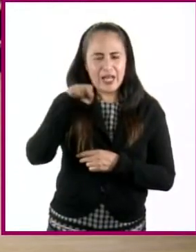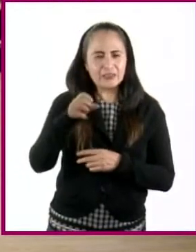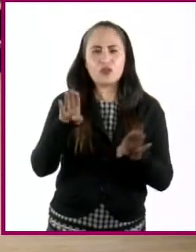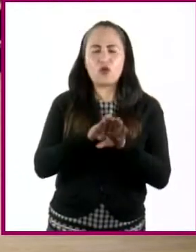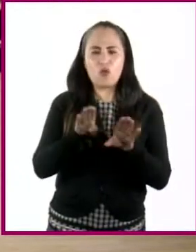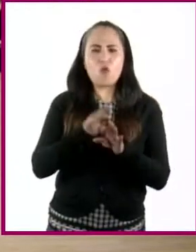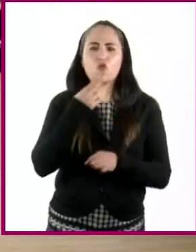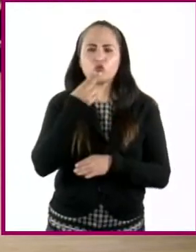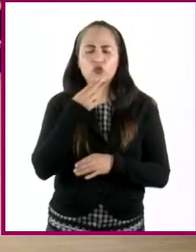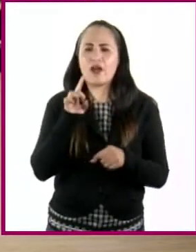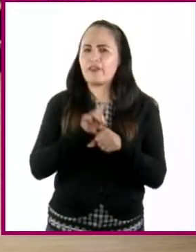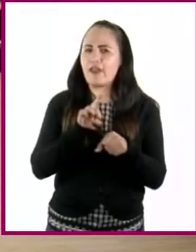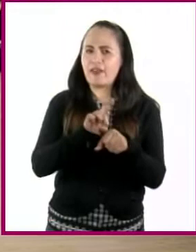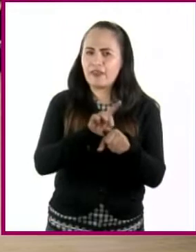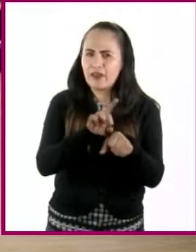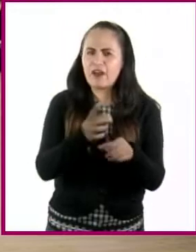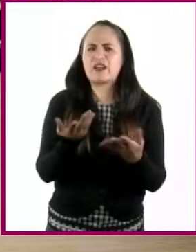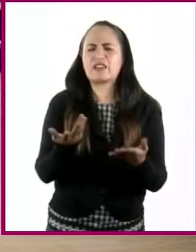día con día.